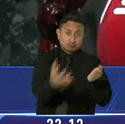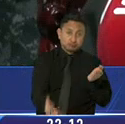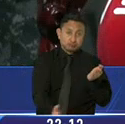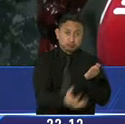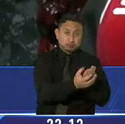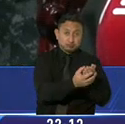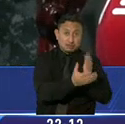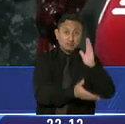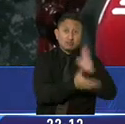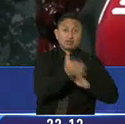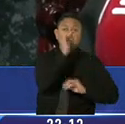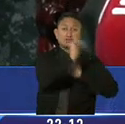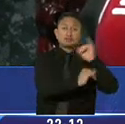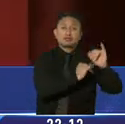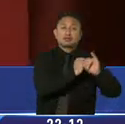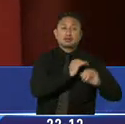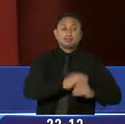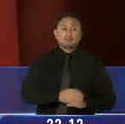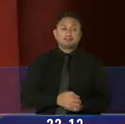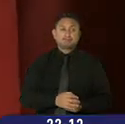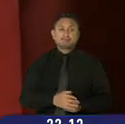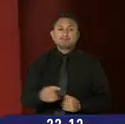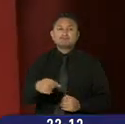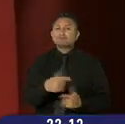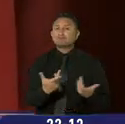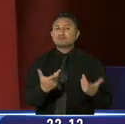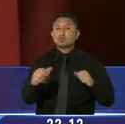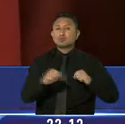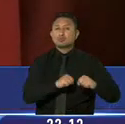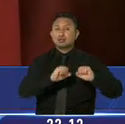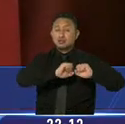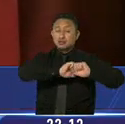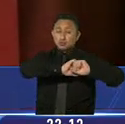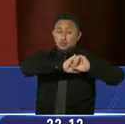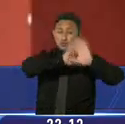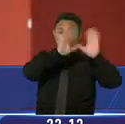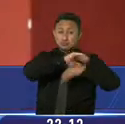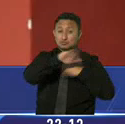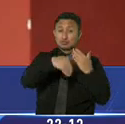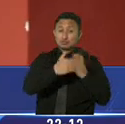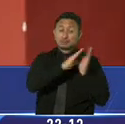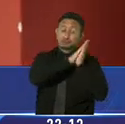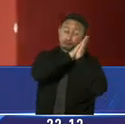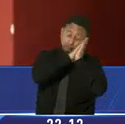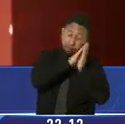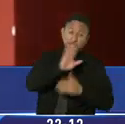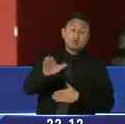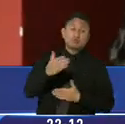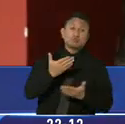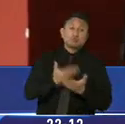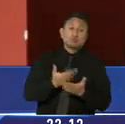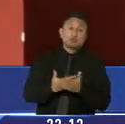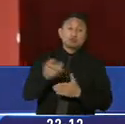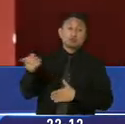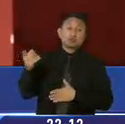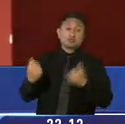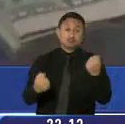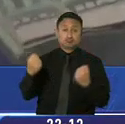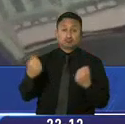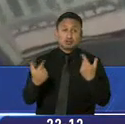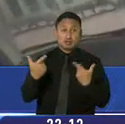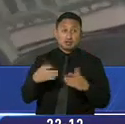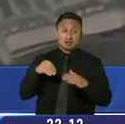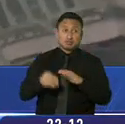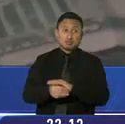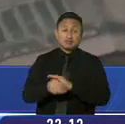mercados internacionales. El operativo se realizó en la madrugada cuando todos descansaban. Entre las evidencias, vehículos en los que encaletaban la droga, dinero en